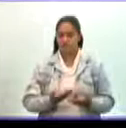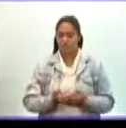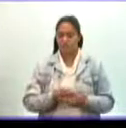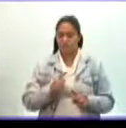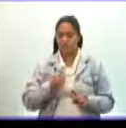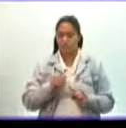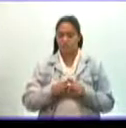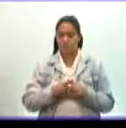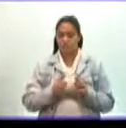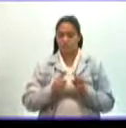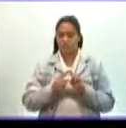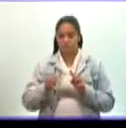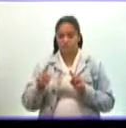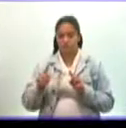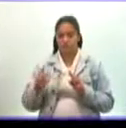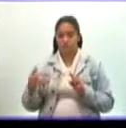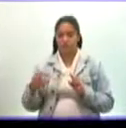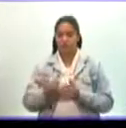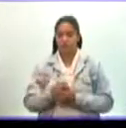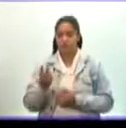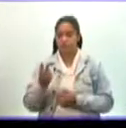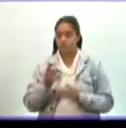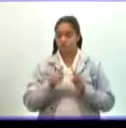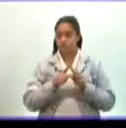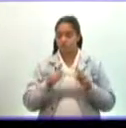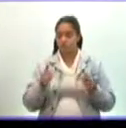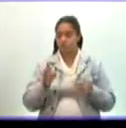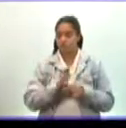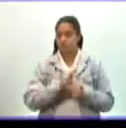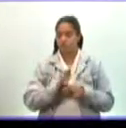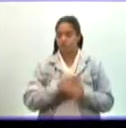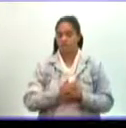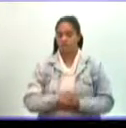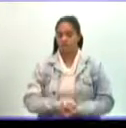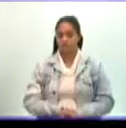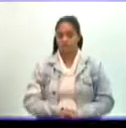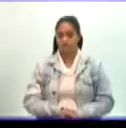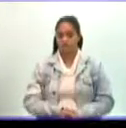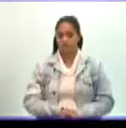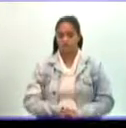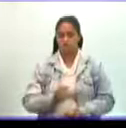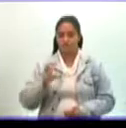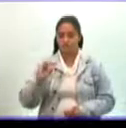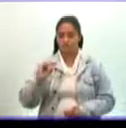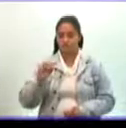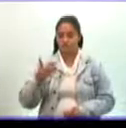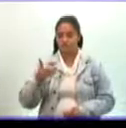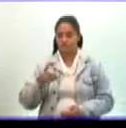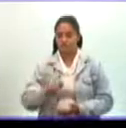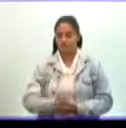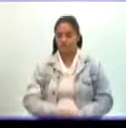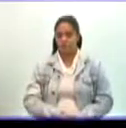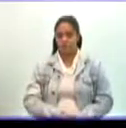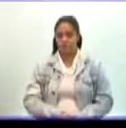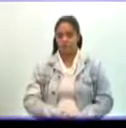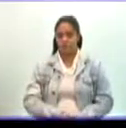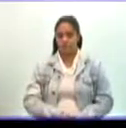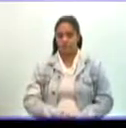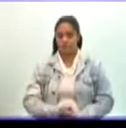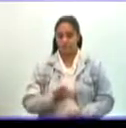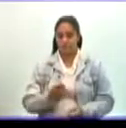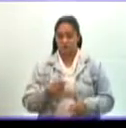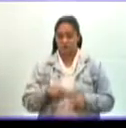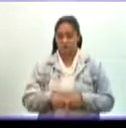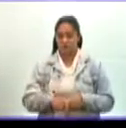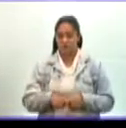las longitudes de otros dos segmentos. En este caso, el segmento OB, que es correspondiente